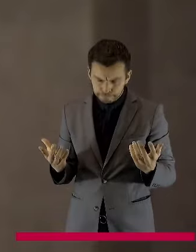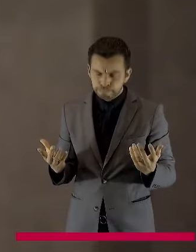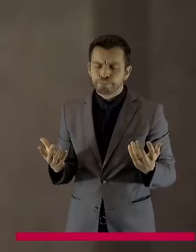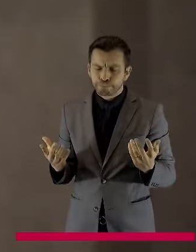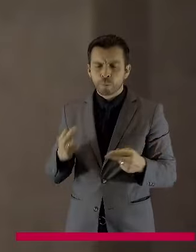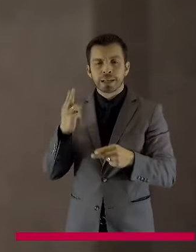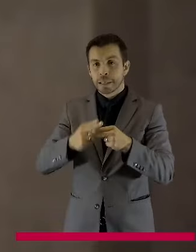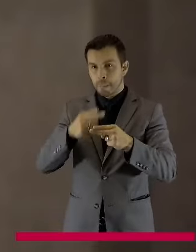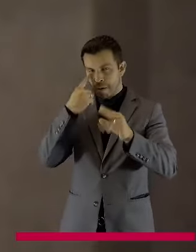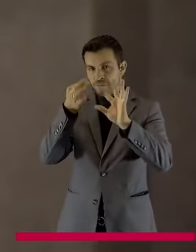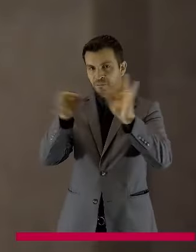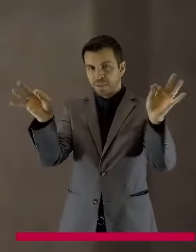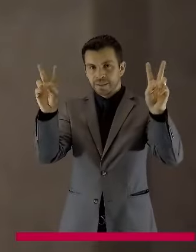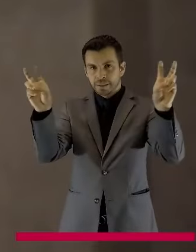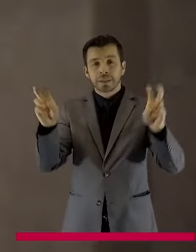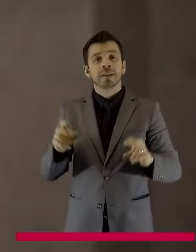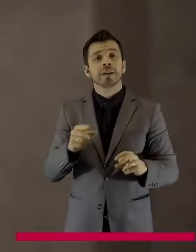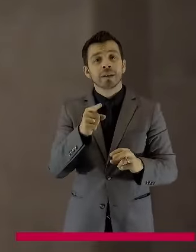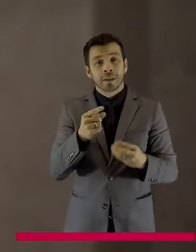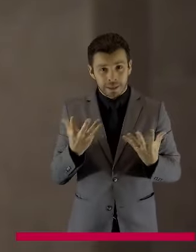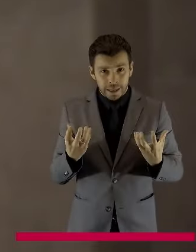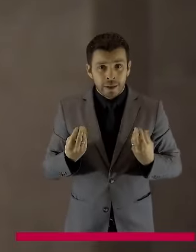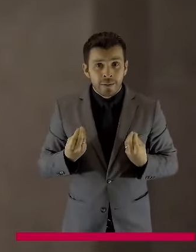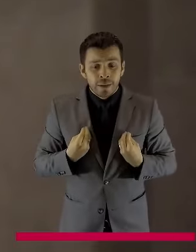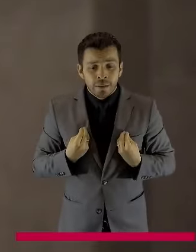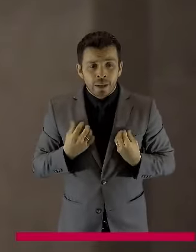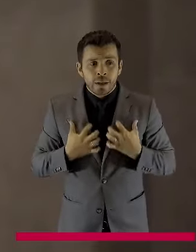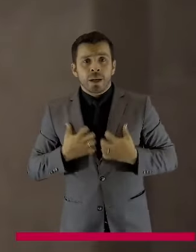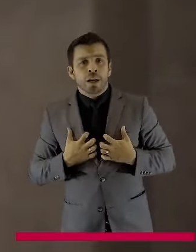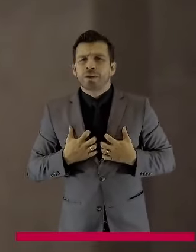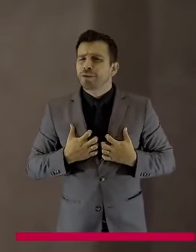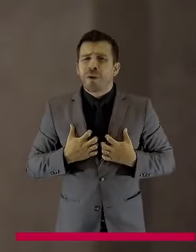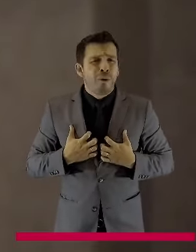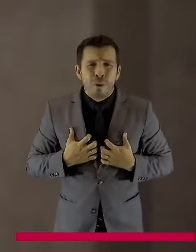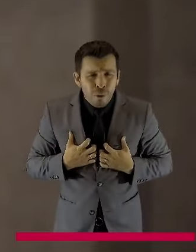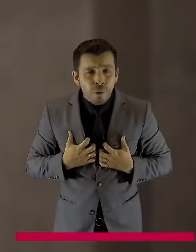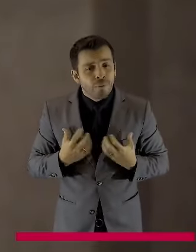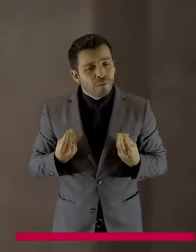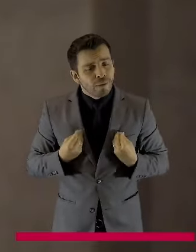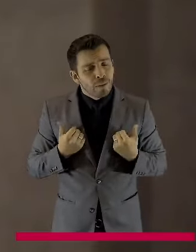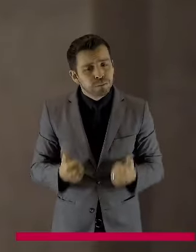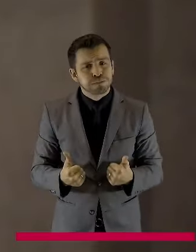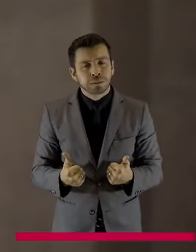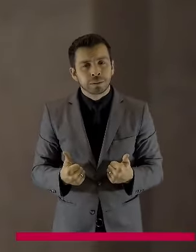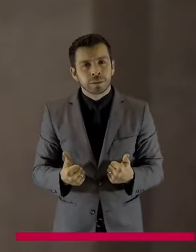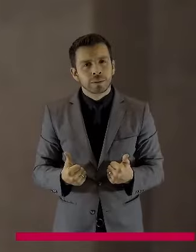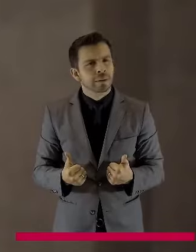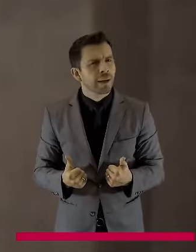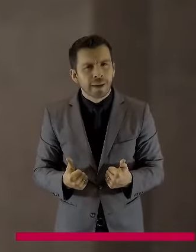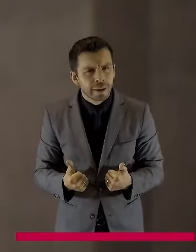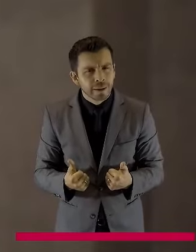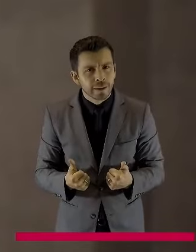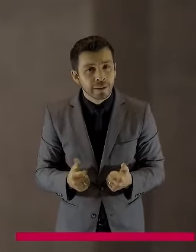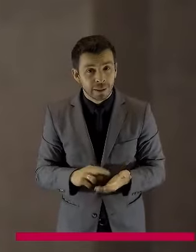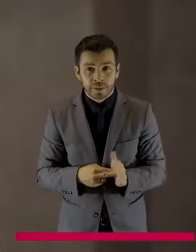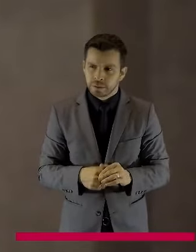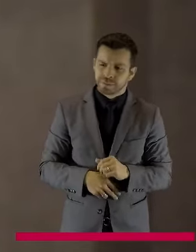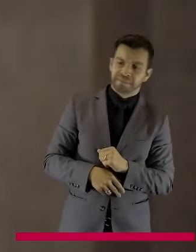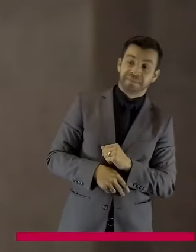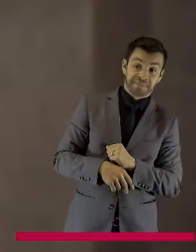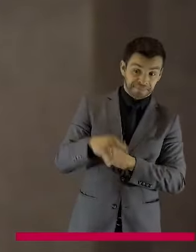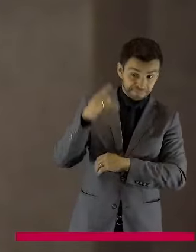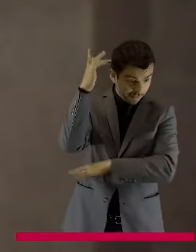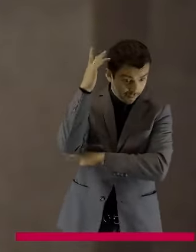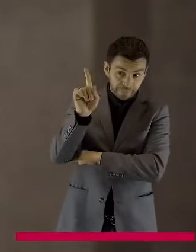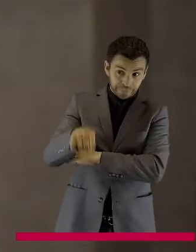que se llama Vivir sin Miedo. Vivir sin miedo es que no te cuestionen por la forma